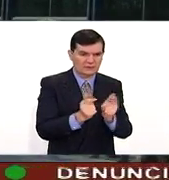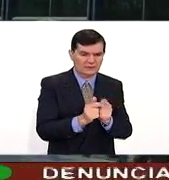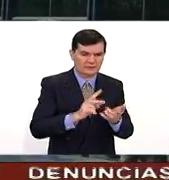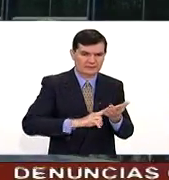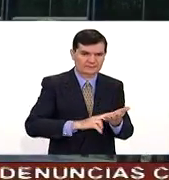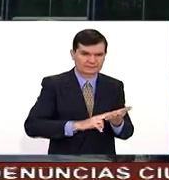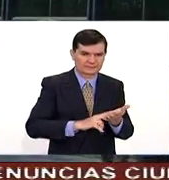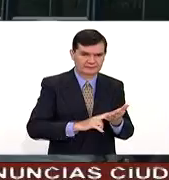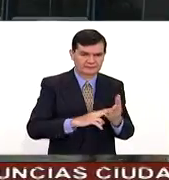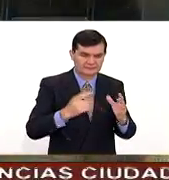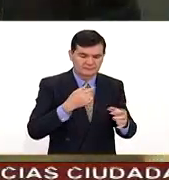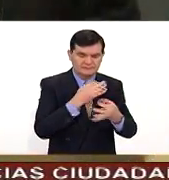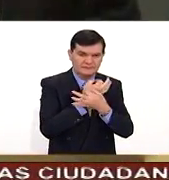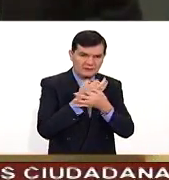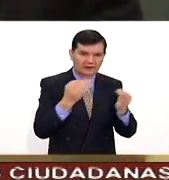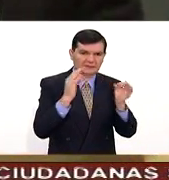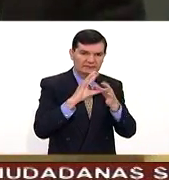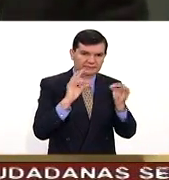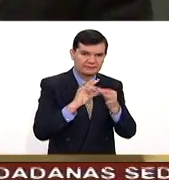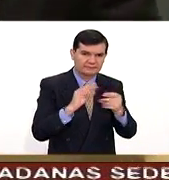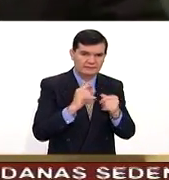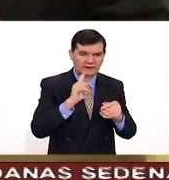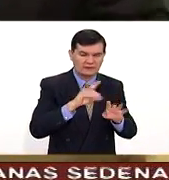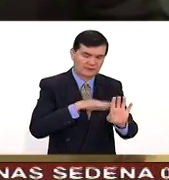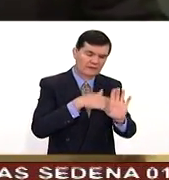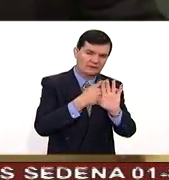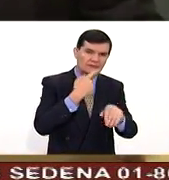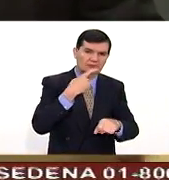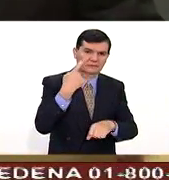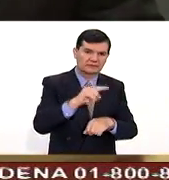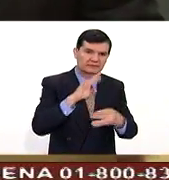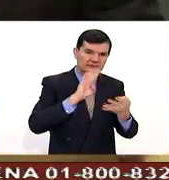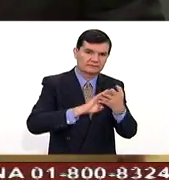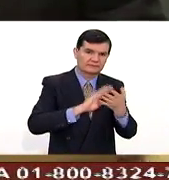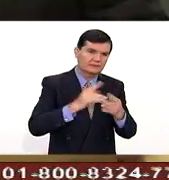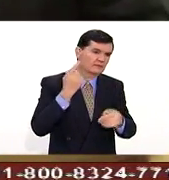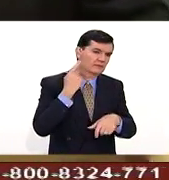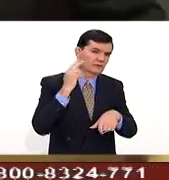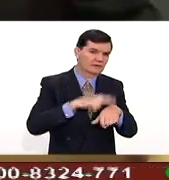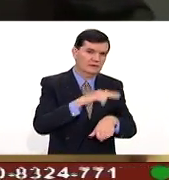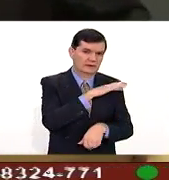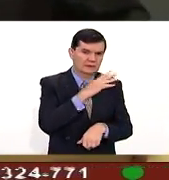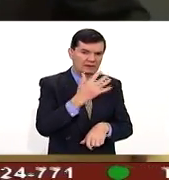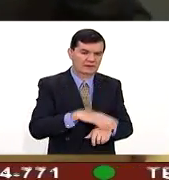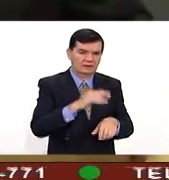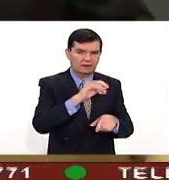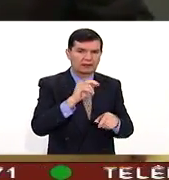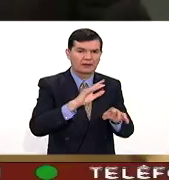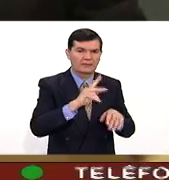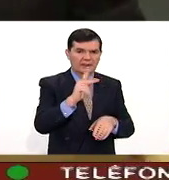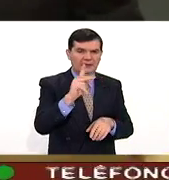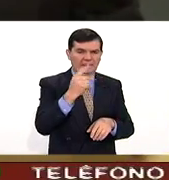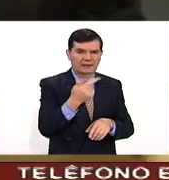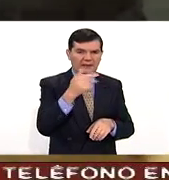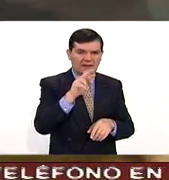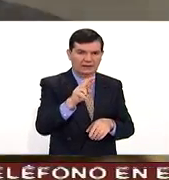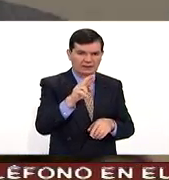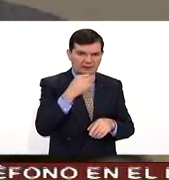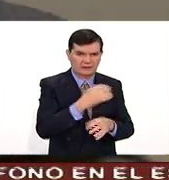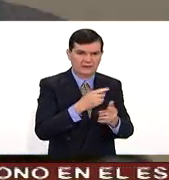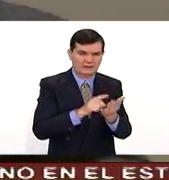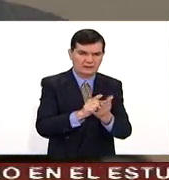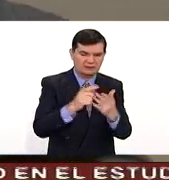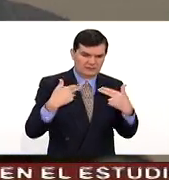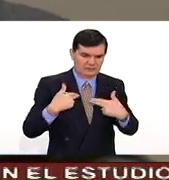Verde, informó que va a presentar una denuncia penal ante la Procuraduría General de la República y ante la Comisión Nacional de